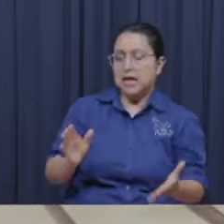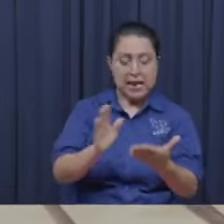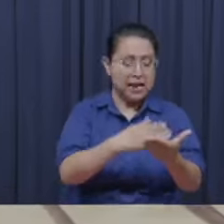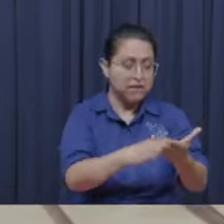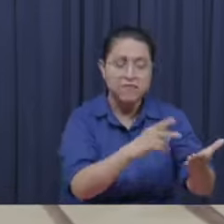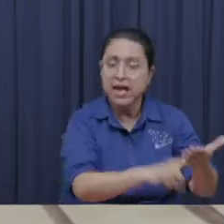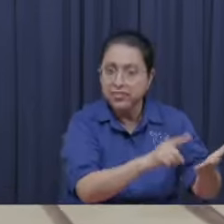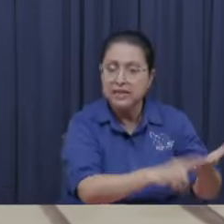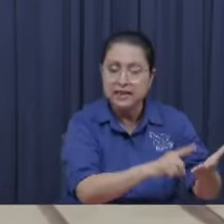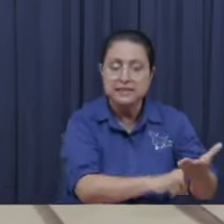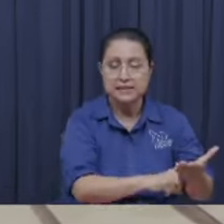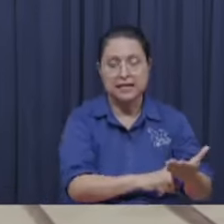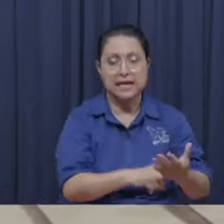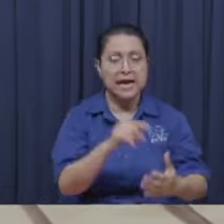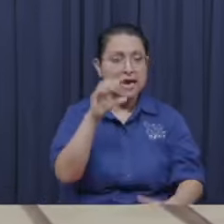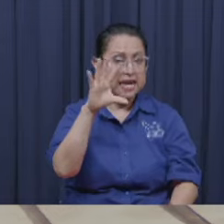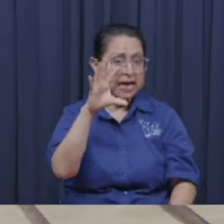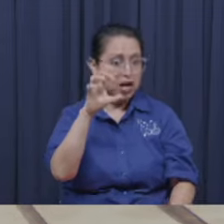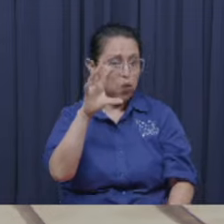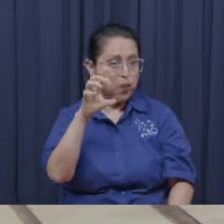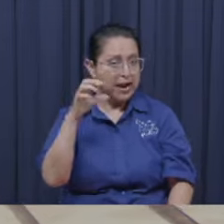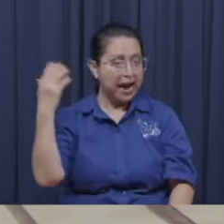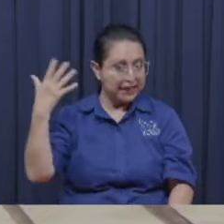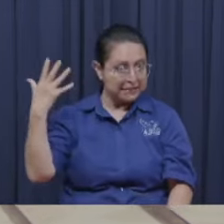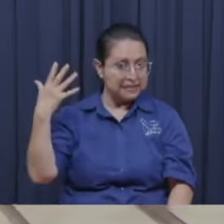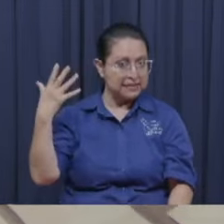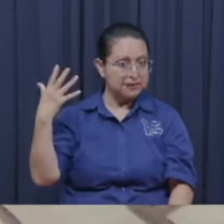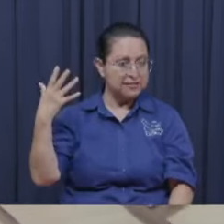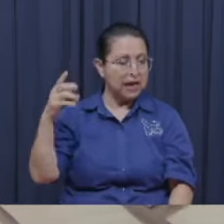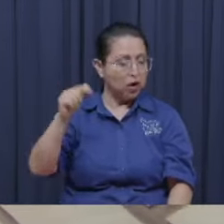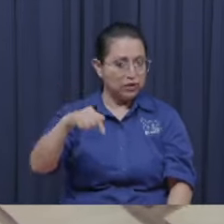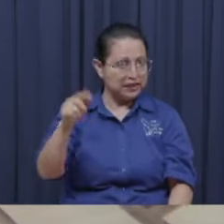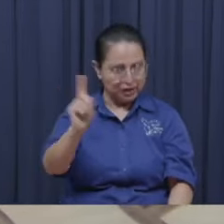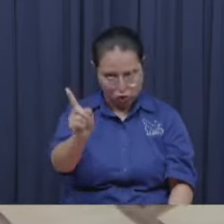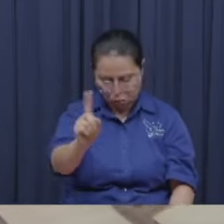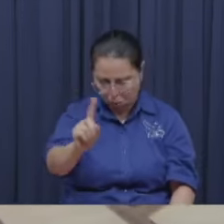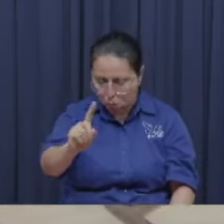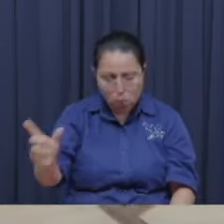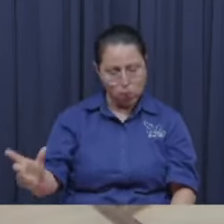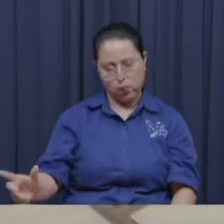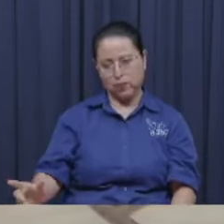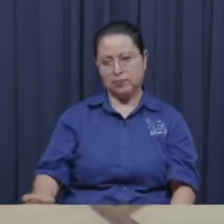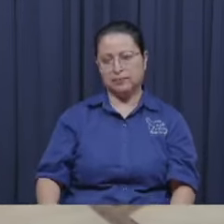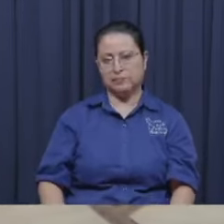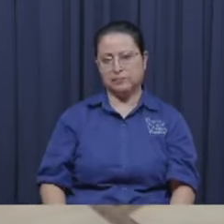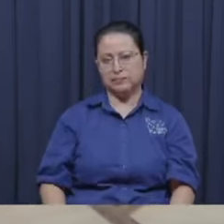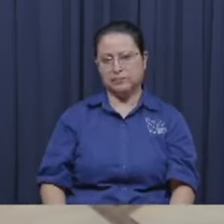Biblia dice, era el que robaba ya no robe más. ¿Habrá